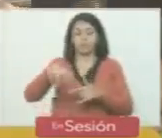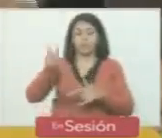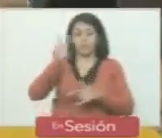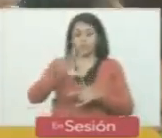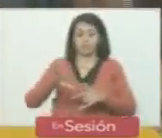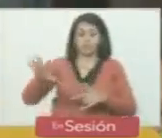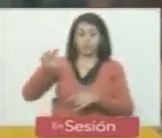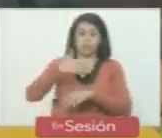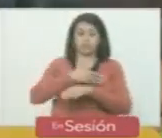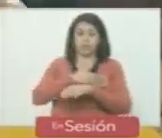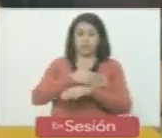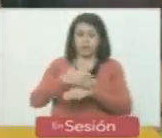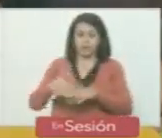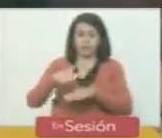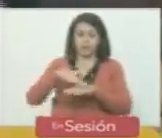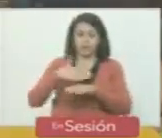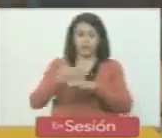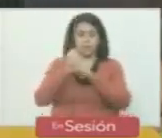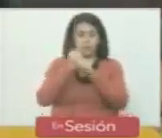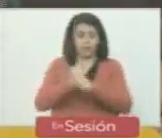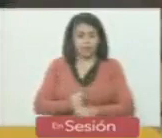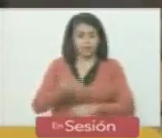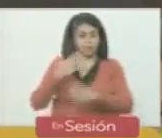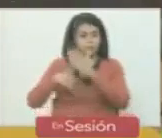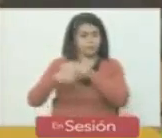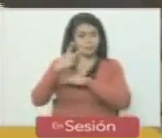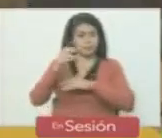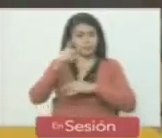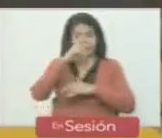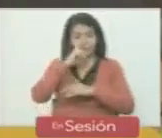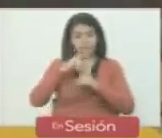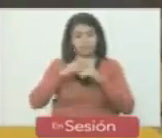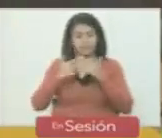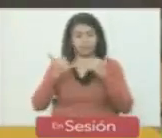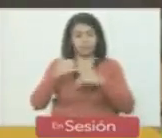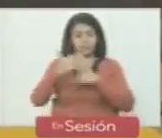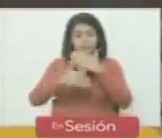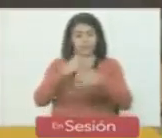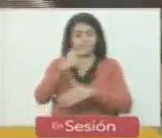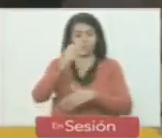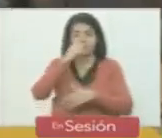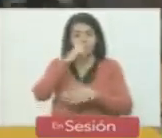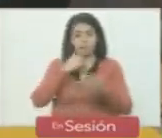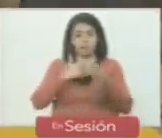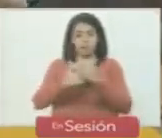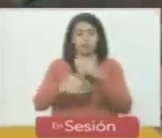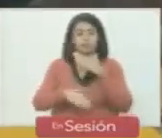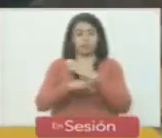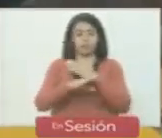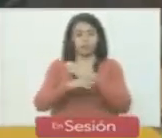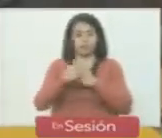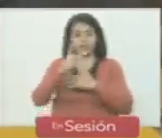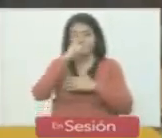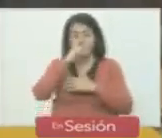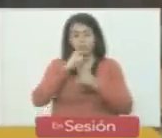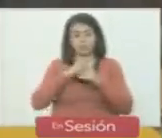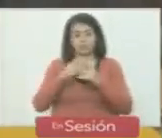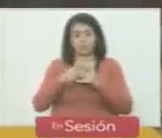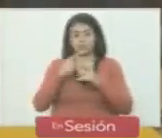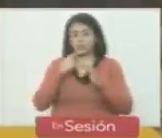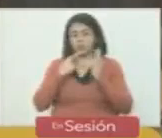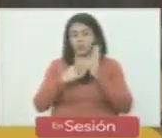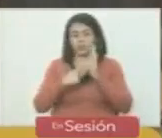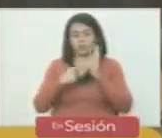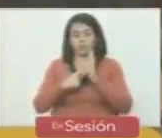venezolano está en mora desde hace 20 años. Ya han pasado 20 años y de esos 2 años no se han